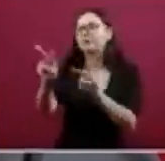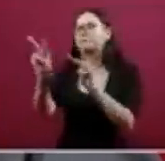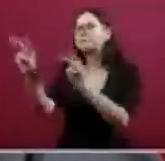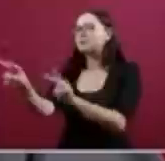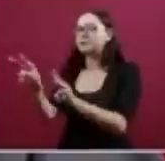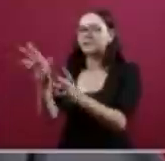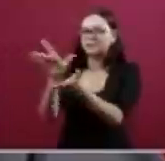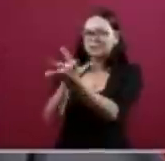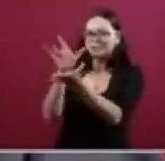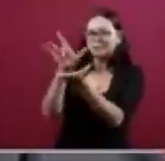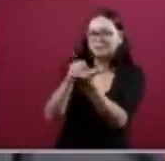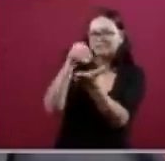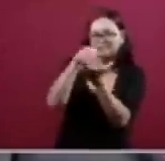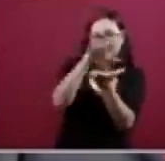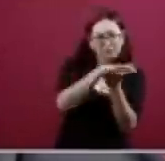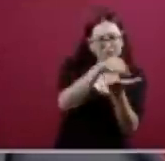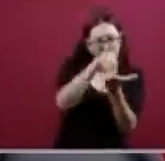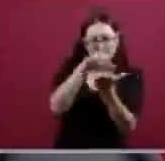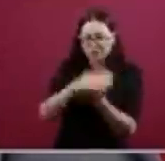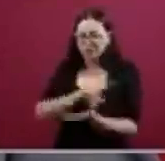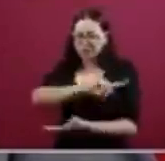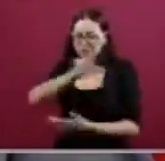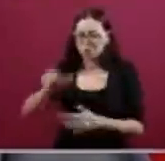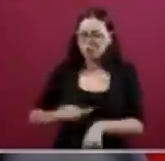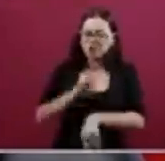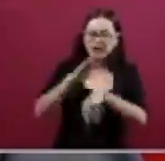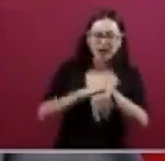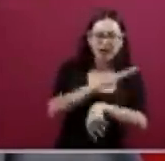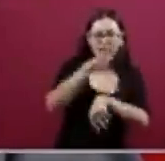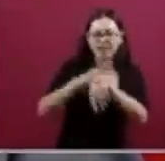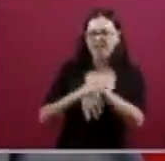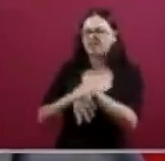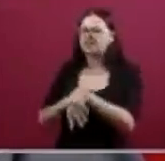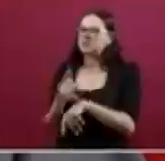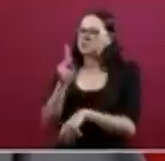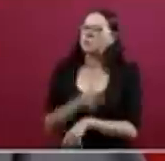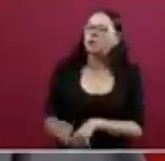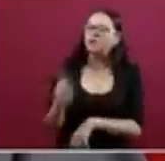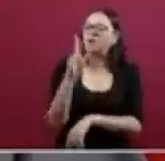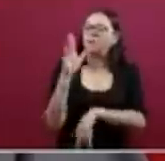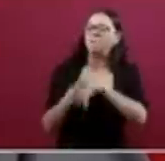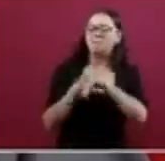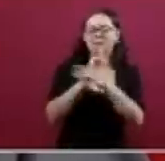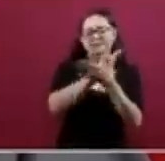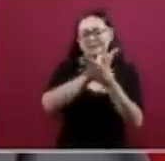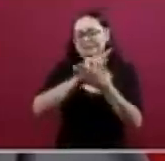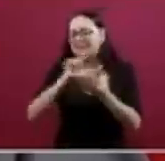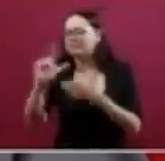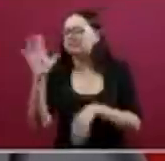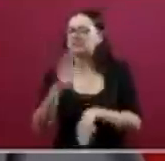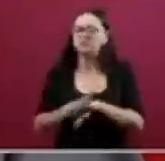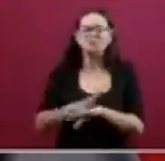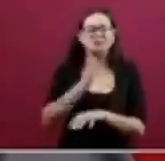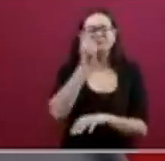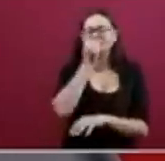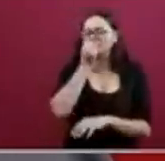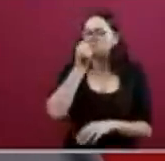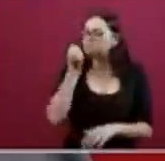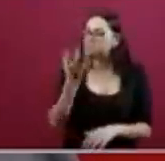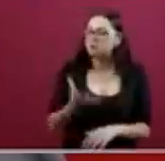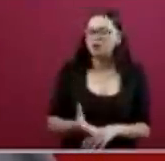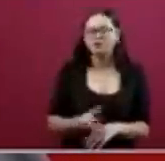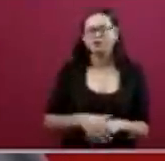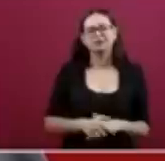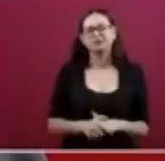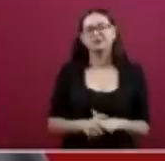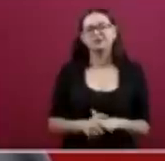información para ver cuáles son los pueblos más limpios, más bellos, con